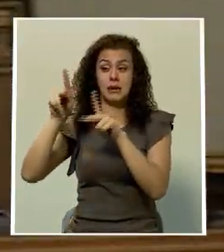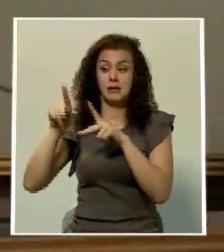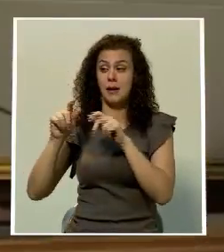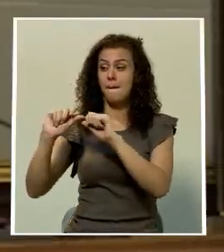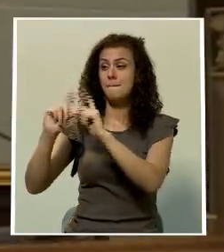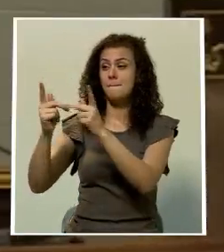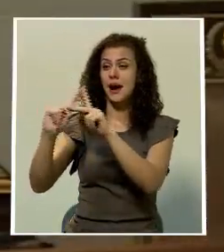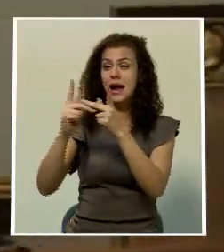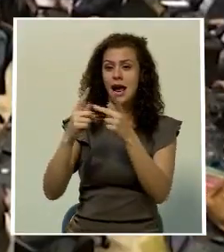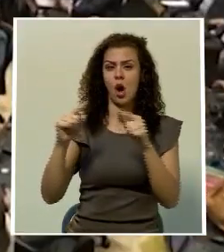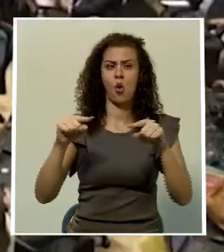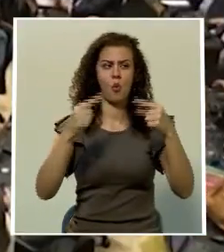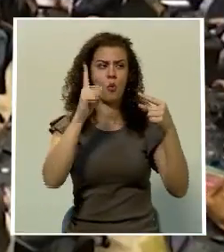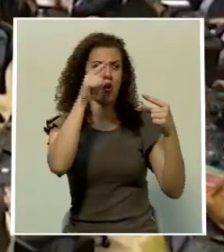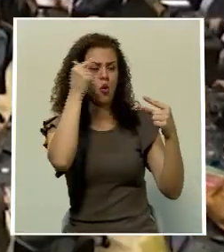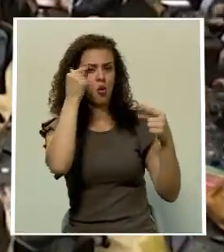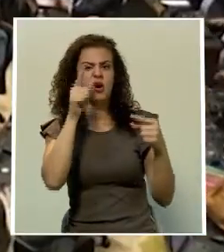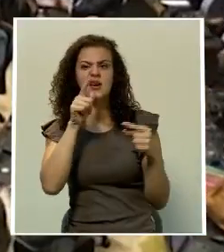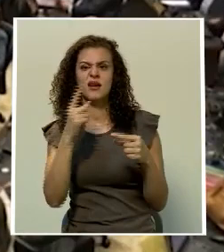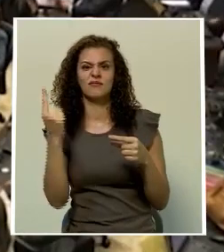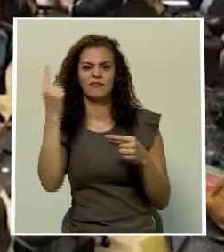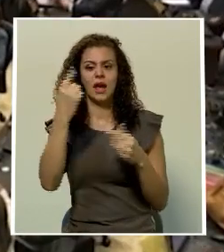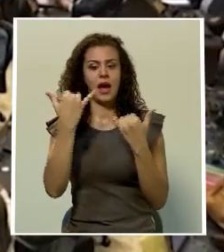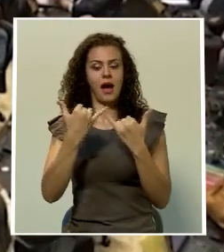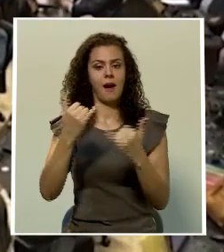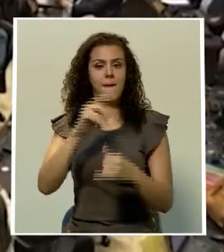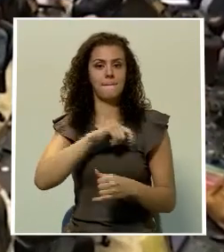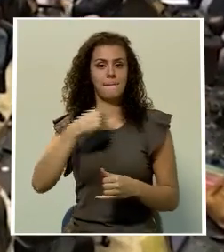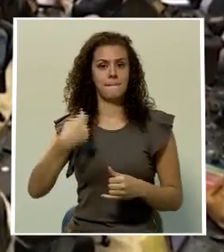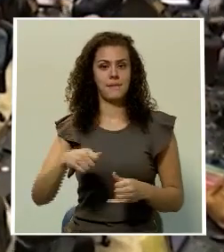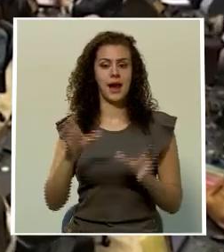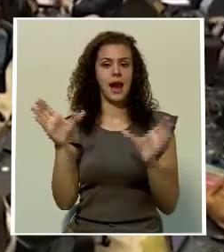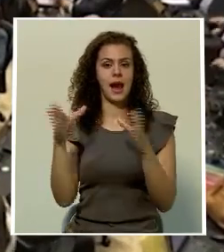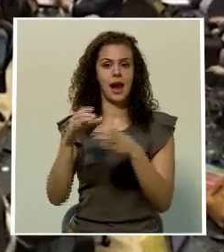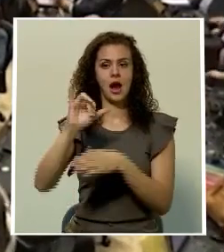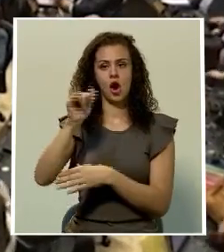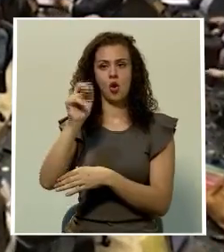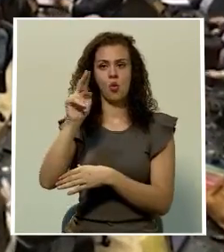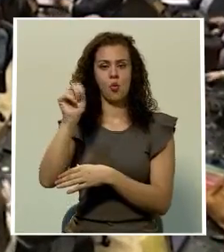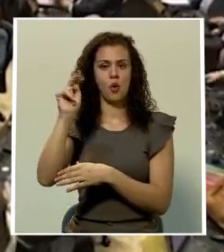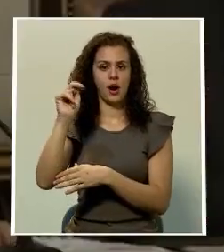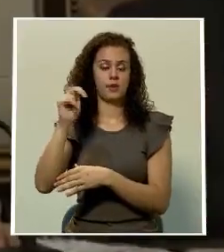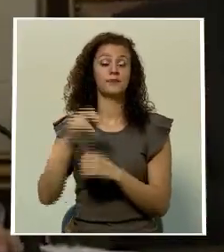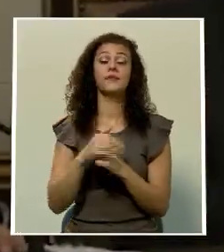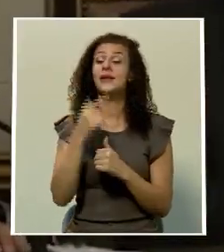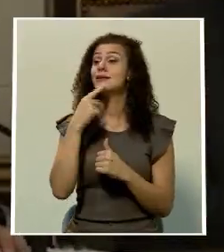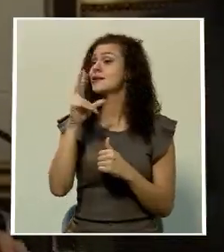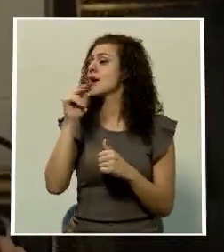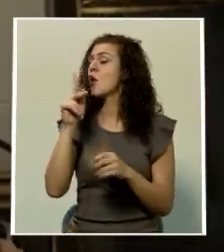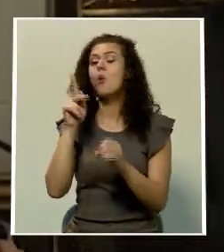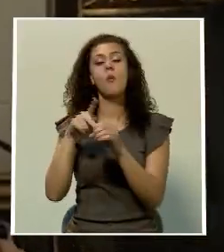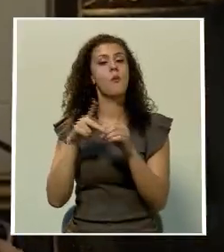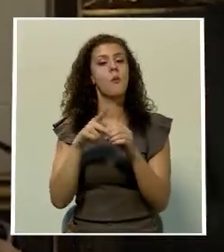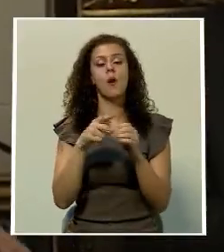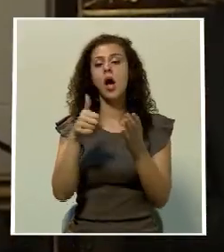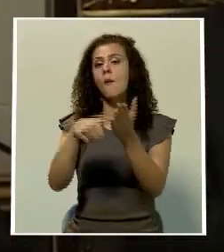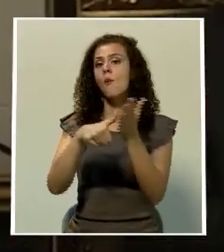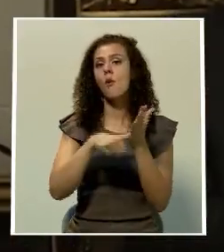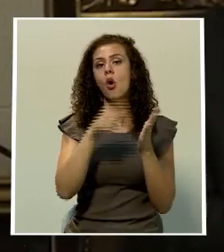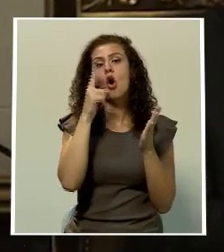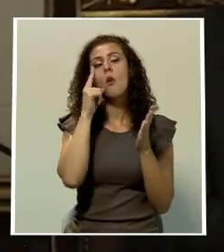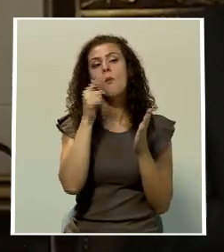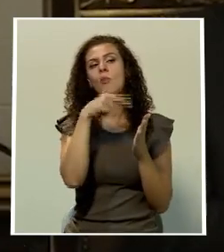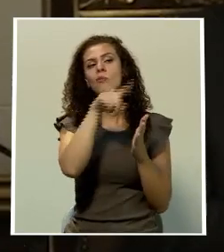partidos opuestos al gobierno, encabezados por el actual presidente de la Cámara, Juan Guaidó, han dicho que no participarán en los comicios